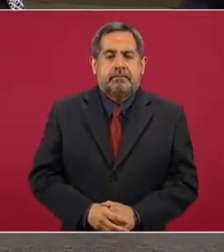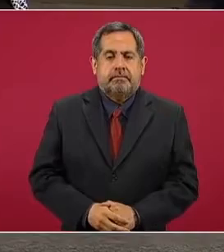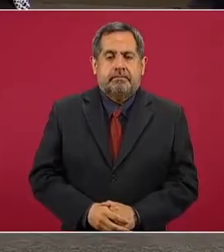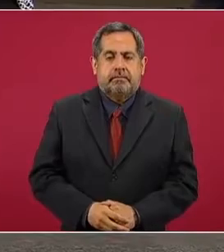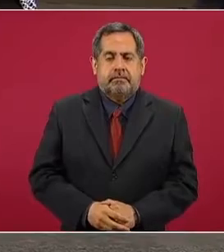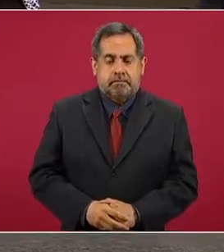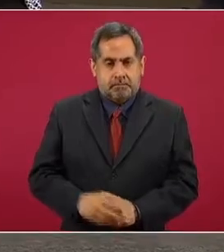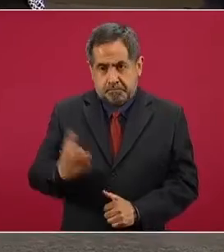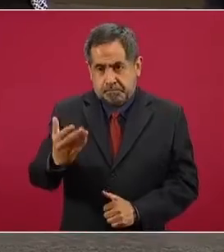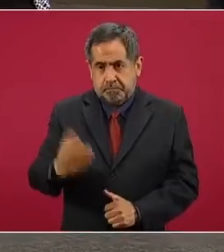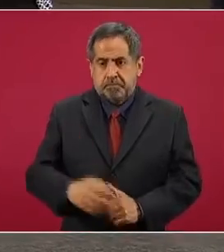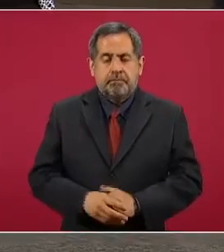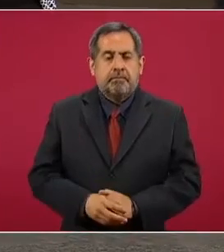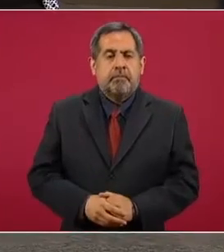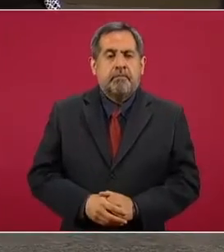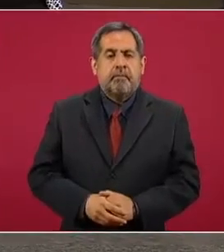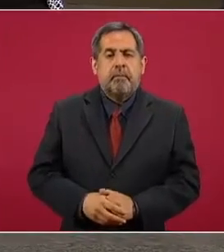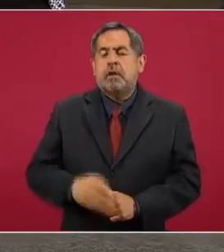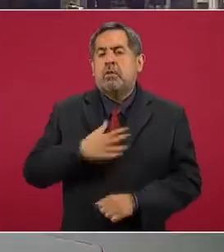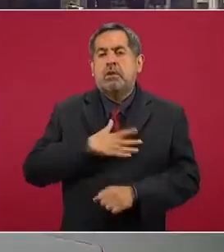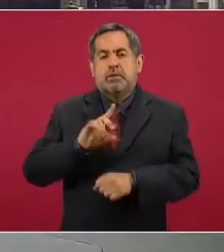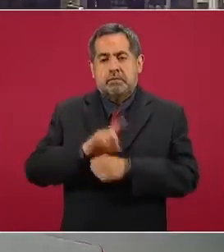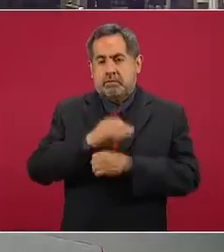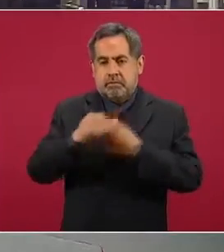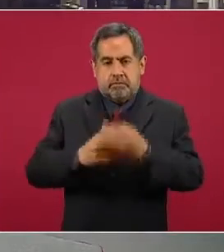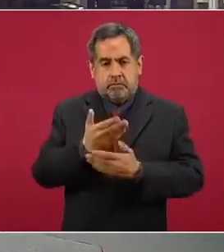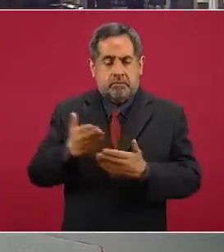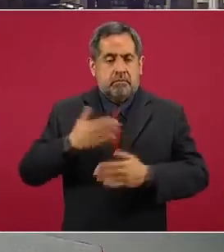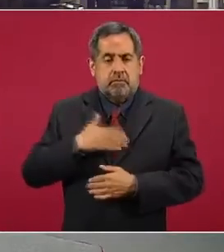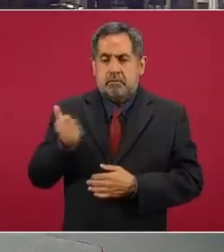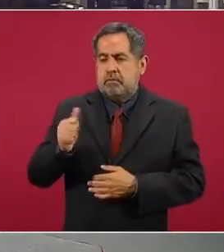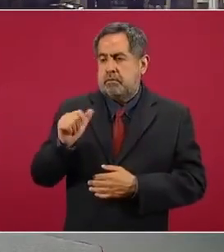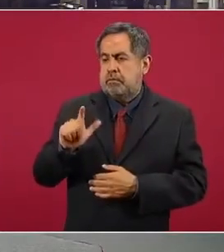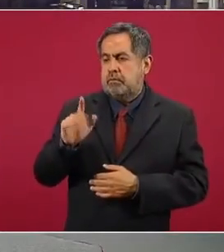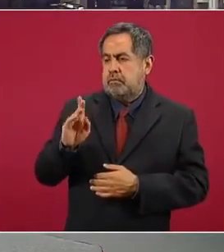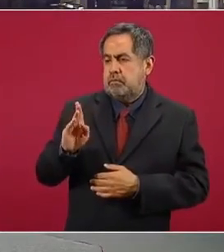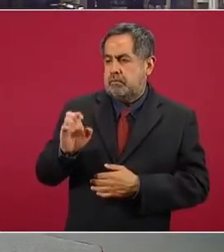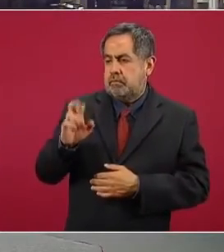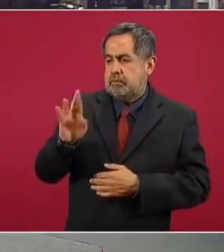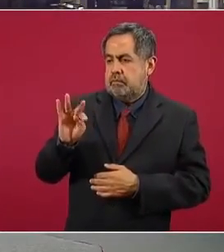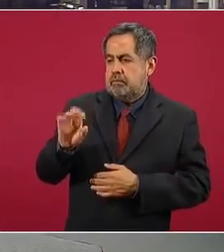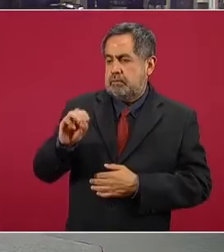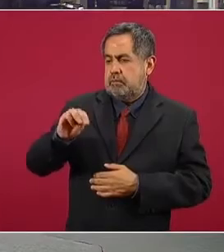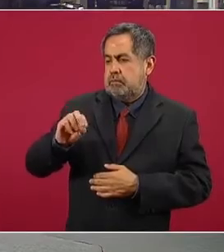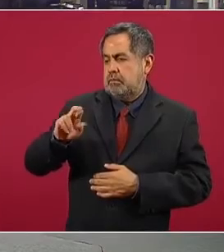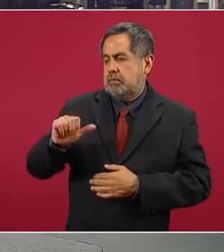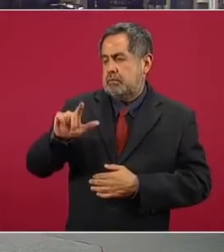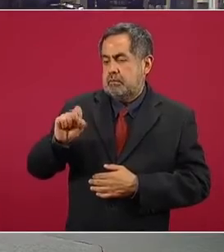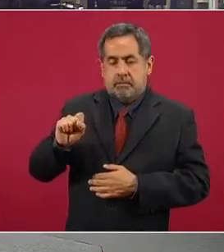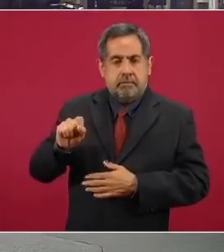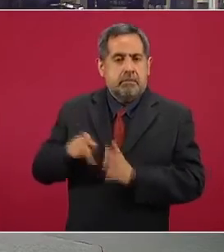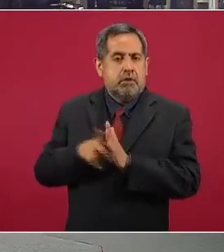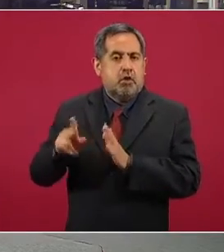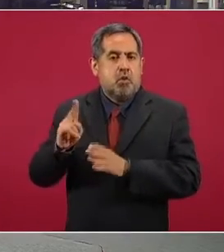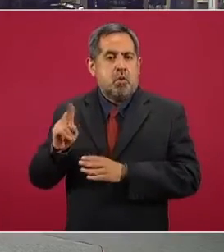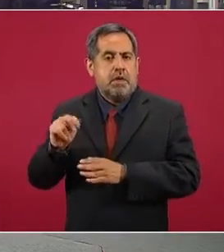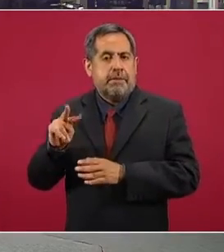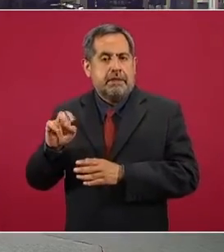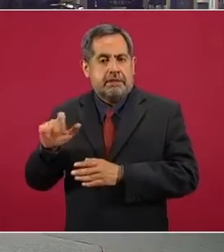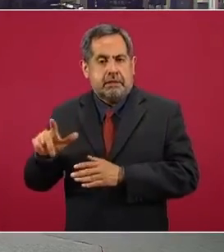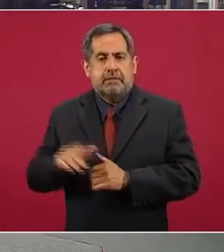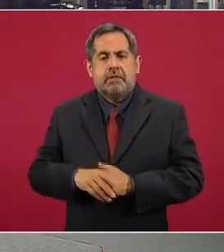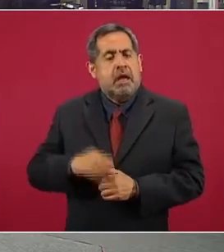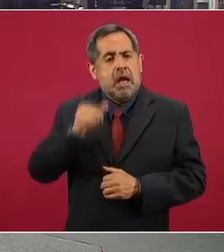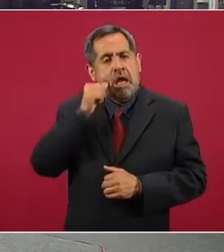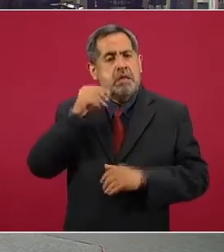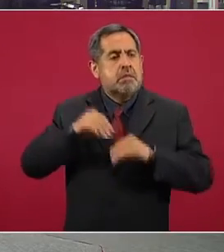Bueno, sí, adelante. Buenos días a todos. Buenos días, presidente. Alberto Morales, del periódico El Universal. Quiero preguntarle, ayer se dio a conocer